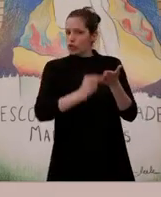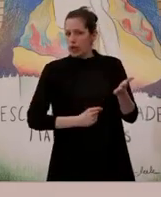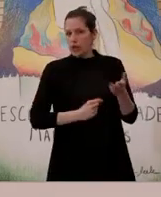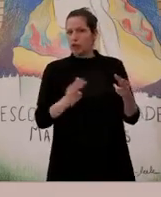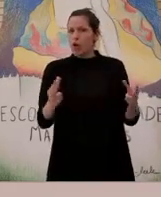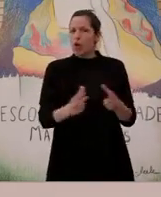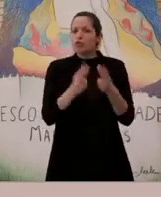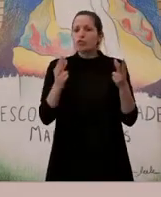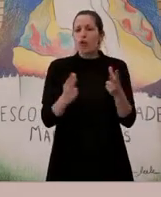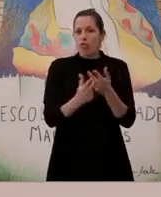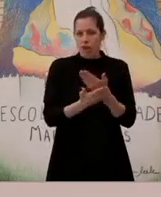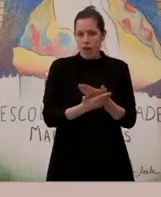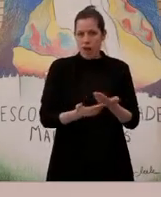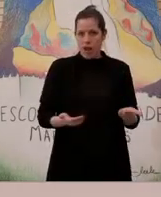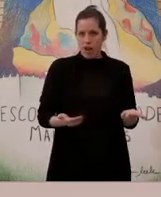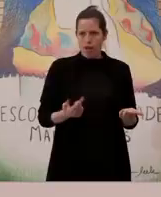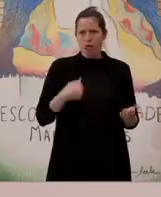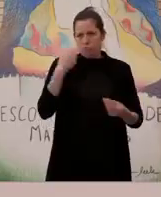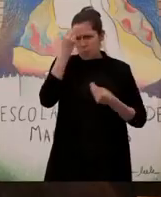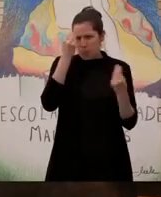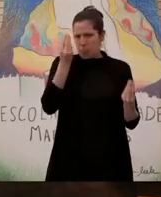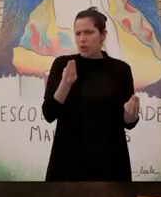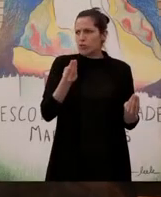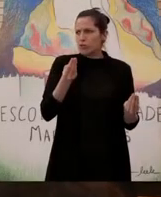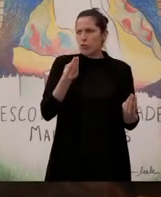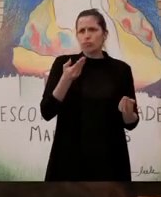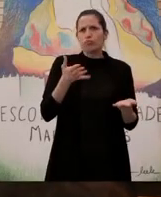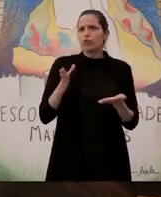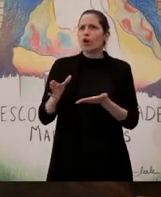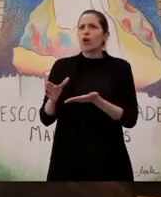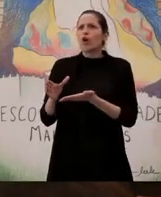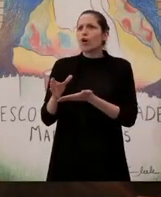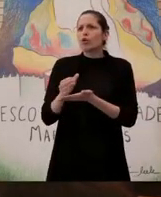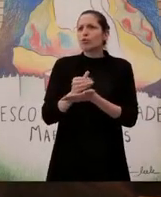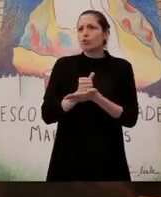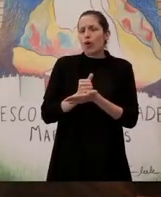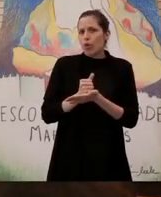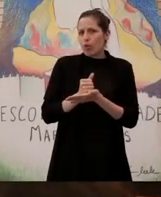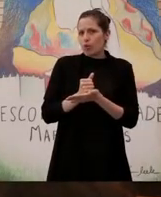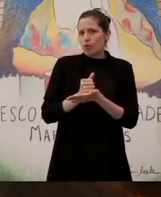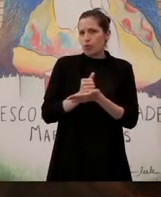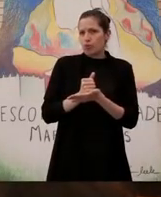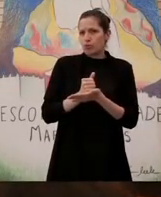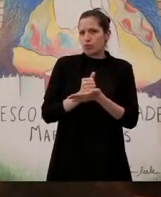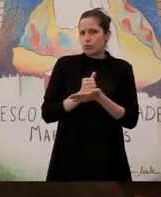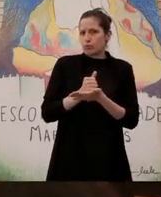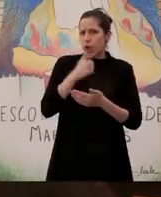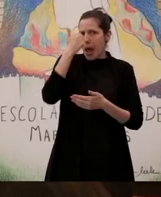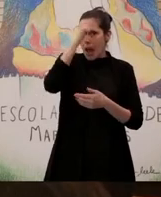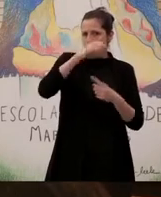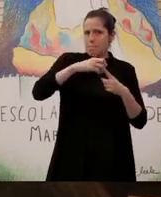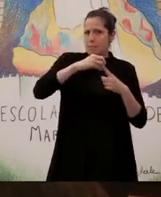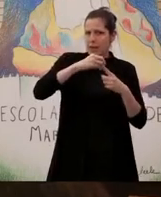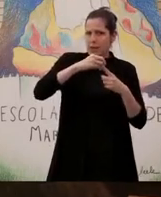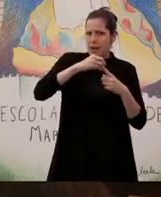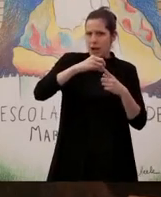que externamente de todos no sé si retiraron pero desde luego está la mente lo patriarcado que vivimos